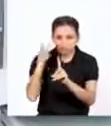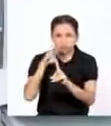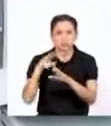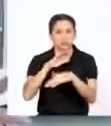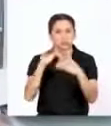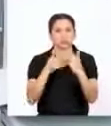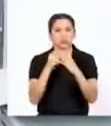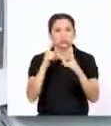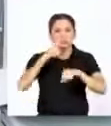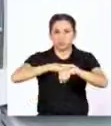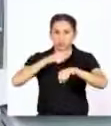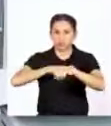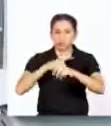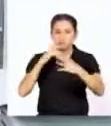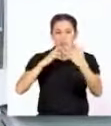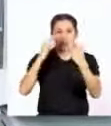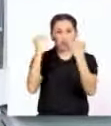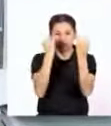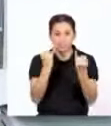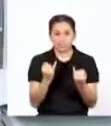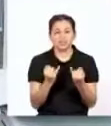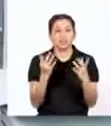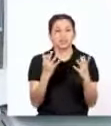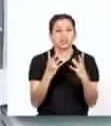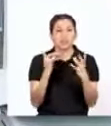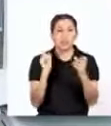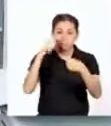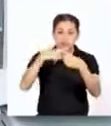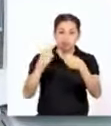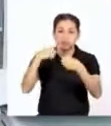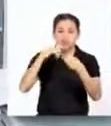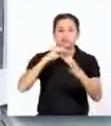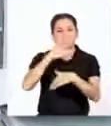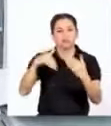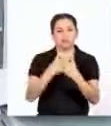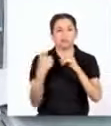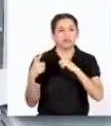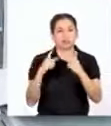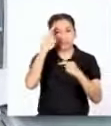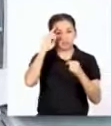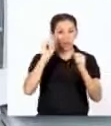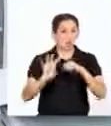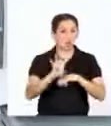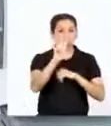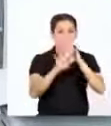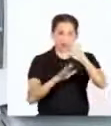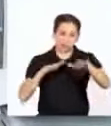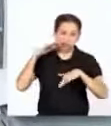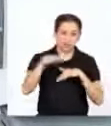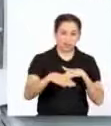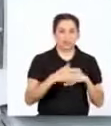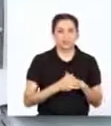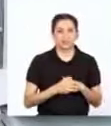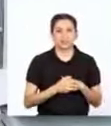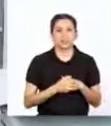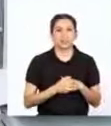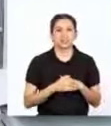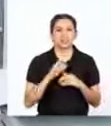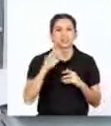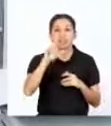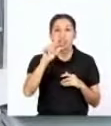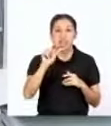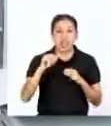de cada una de las actividades de los momentos del diseño del proyecto participativo, todo queda listo para el cuarto paso del proyecto